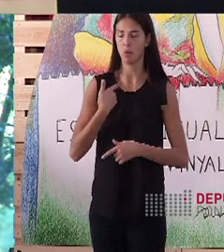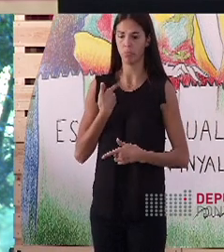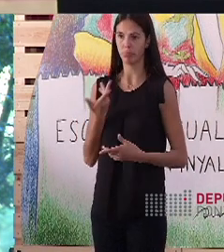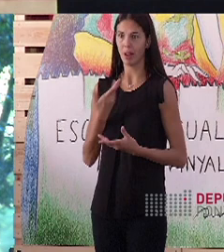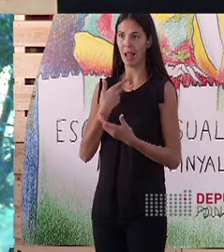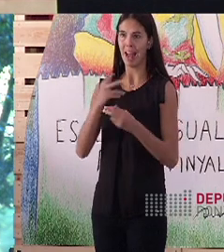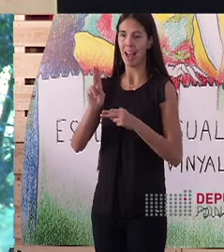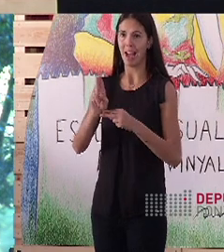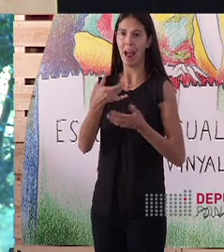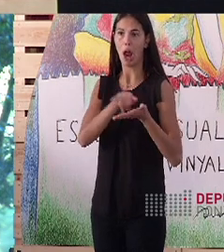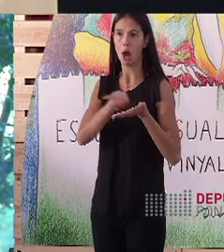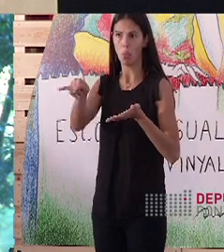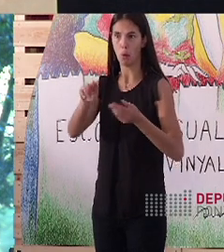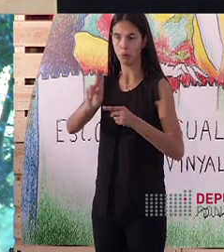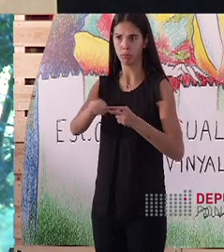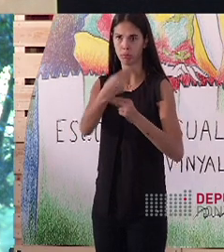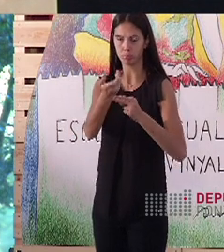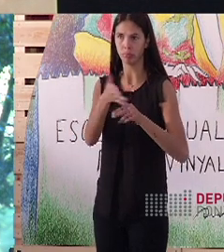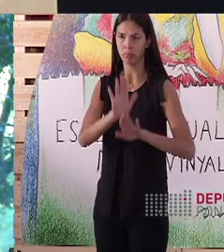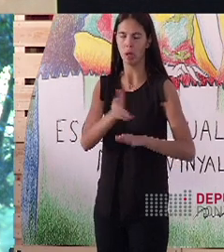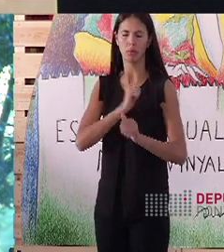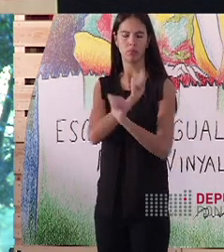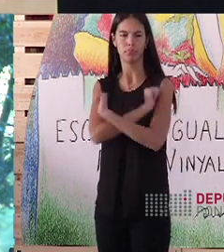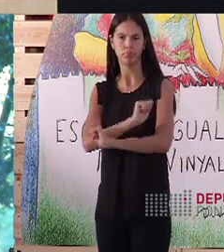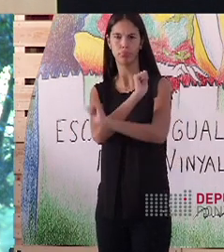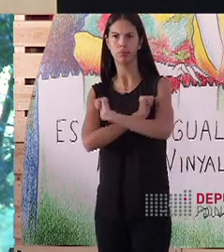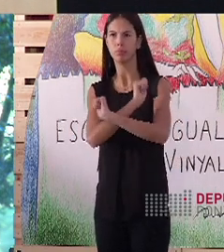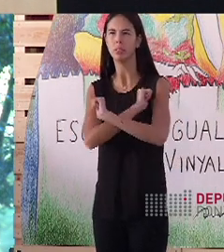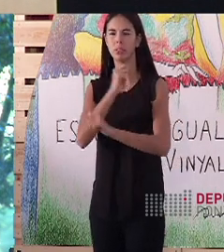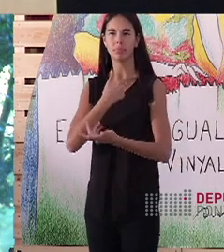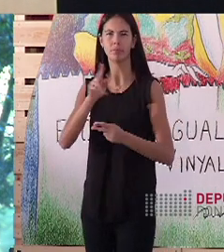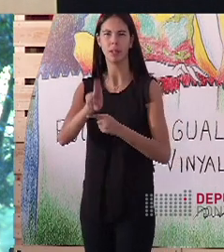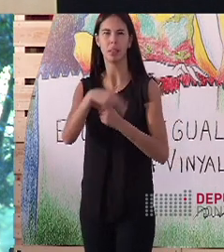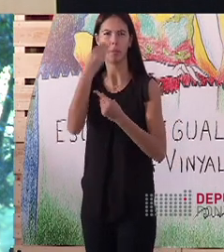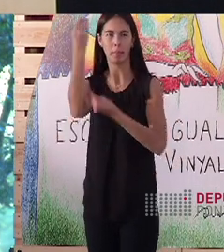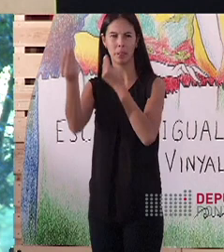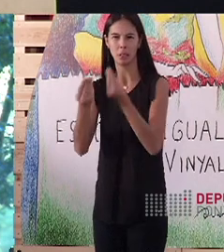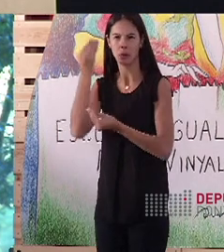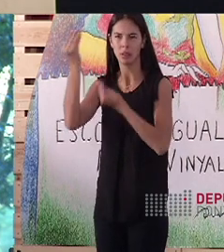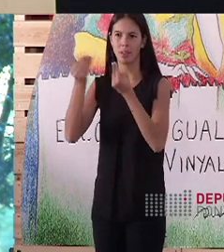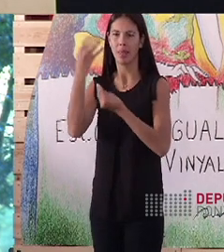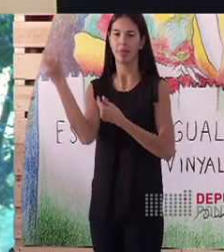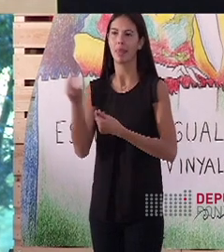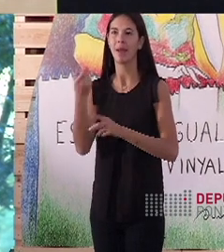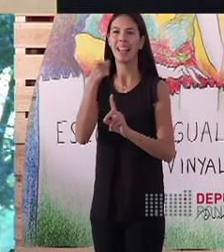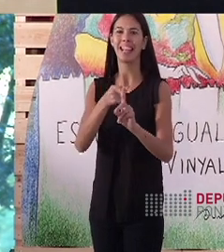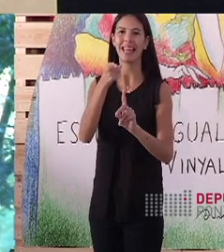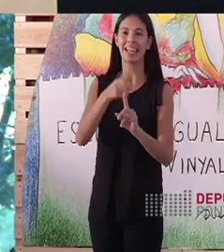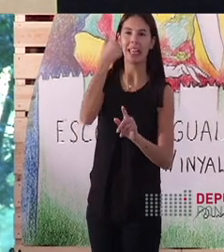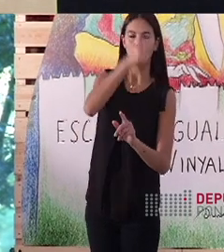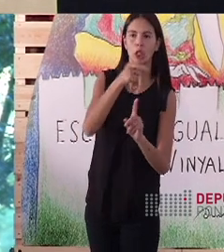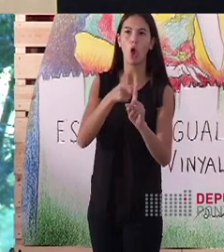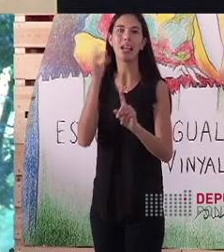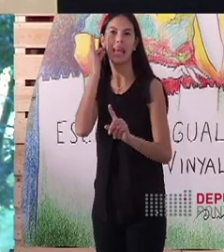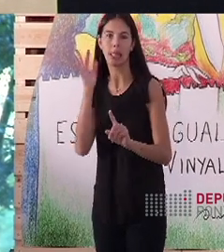siempre. Y está esperando y esperando y esperando, y él está pensando que va a tener que llevar a un cliente o a una